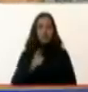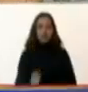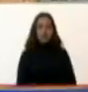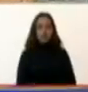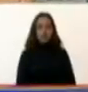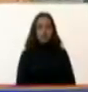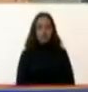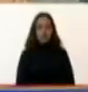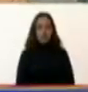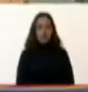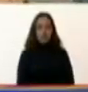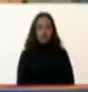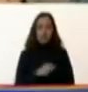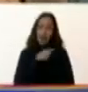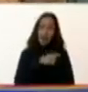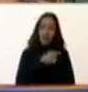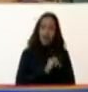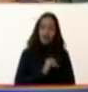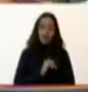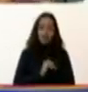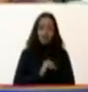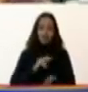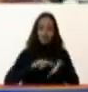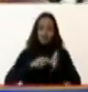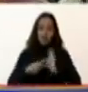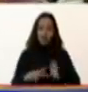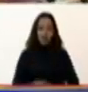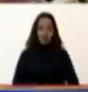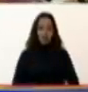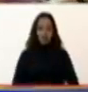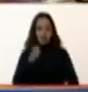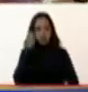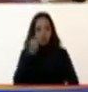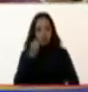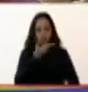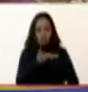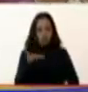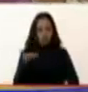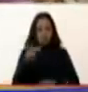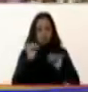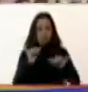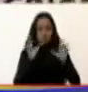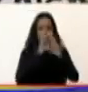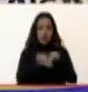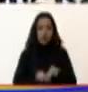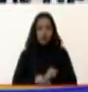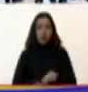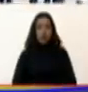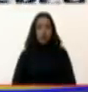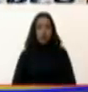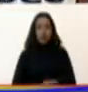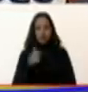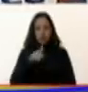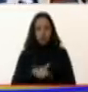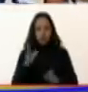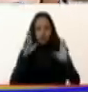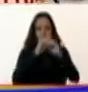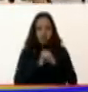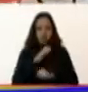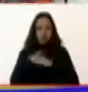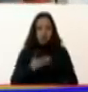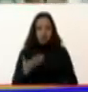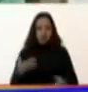Ahí está el concepto. Yo creo que ustedes hoy mismo en la noche, esta noche, bueno, se pueden